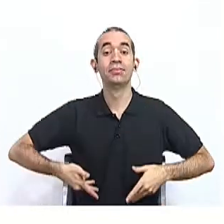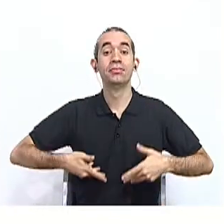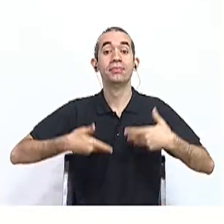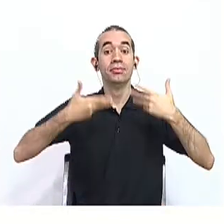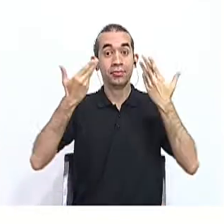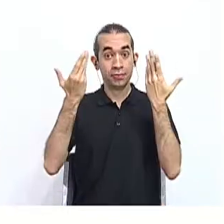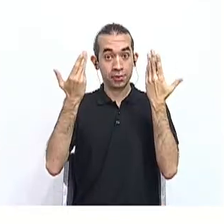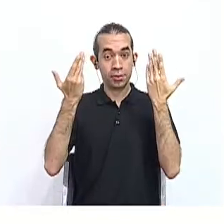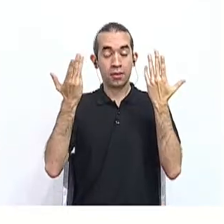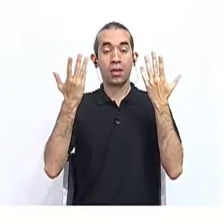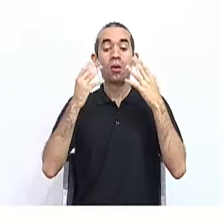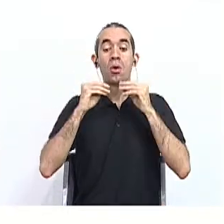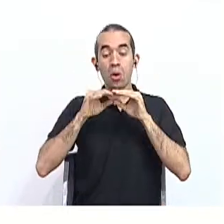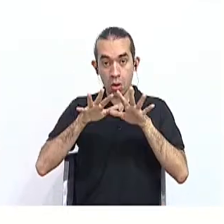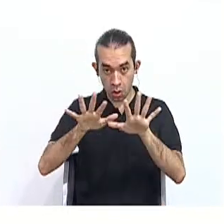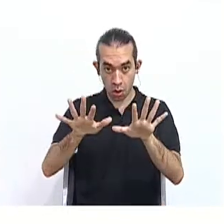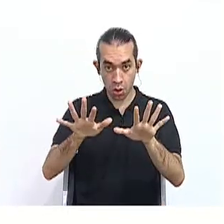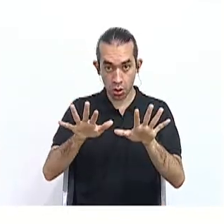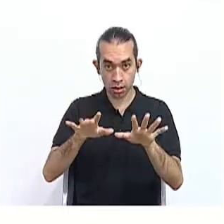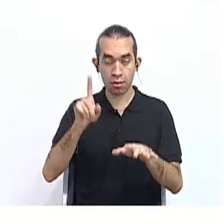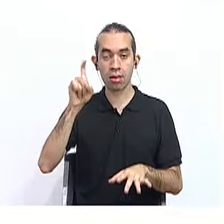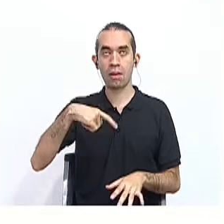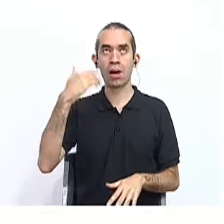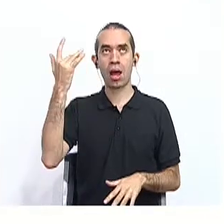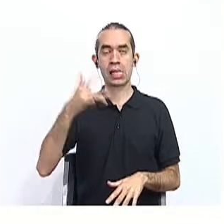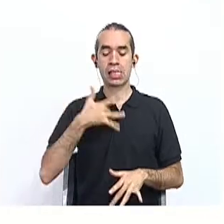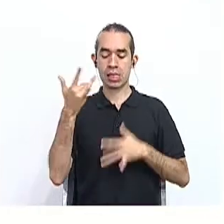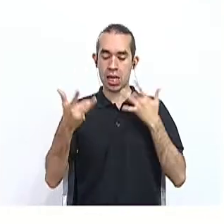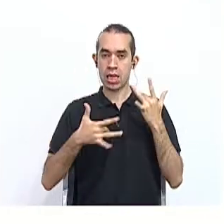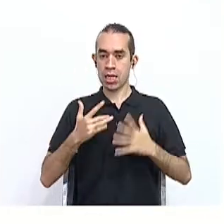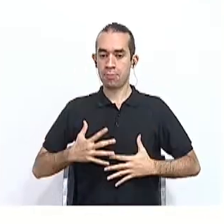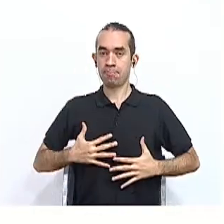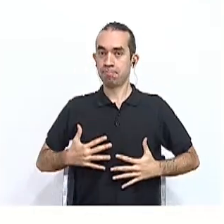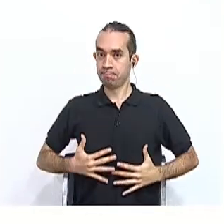en este momento, haciendo consciente esa respiración.